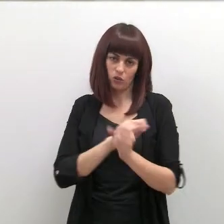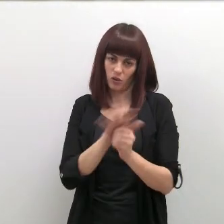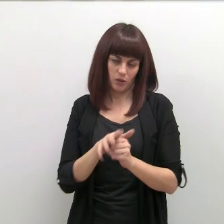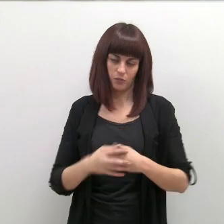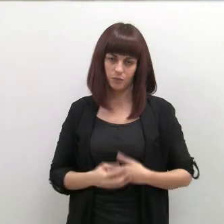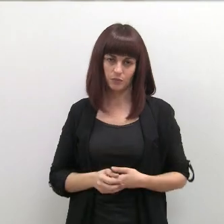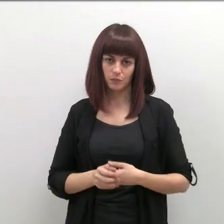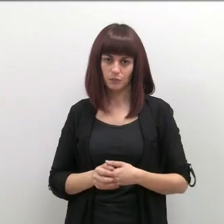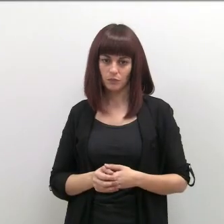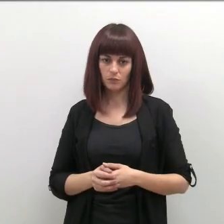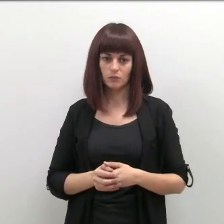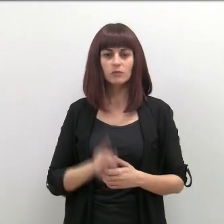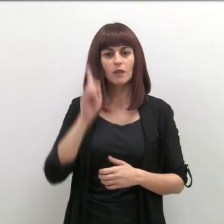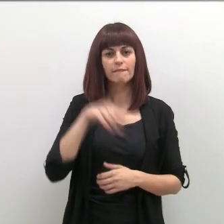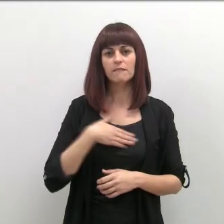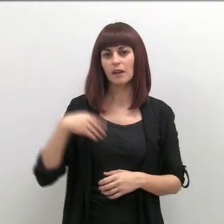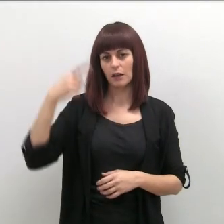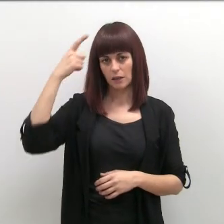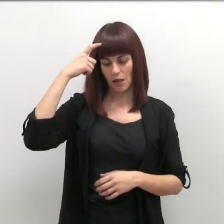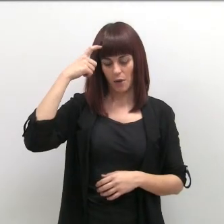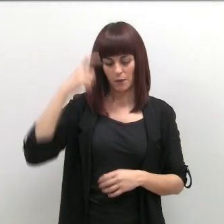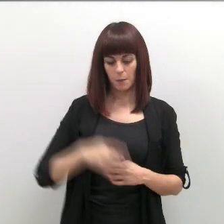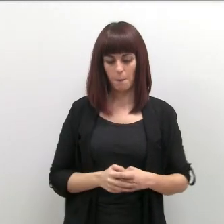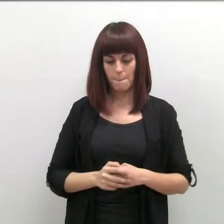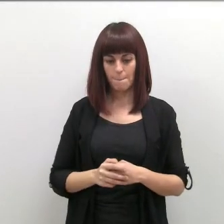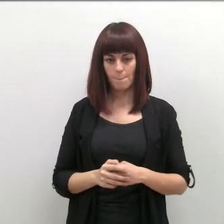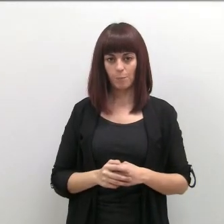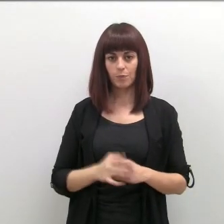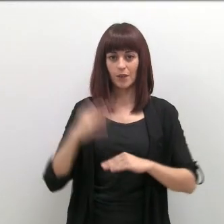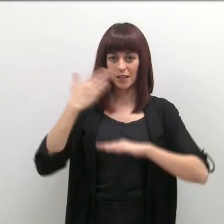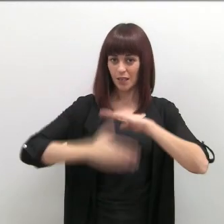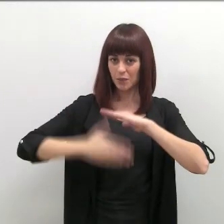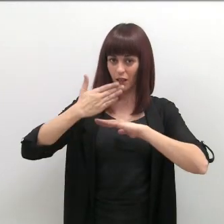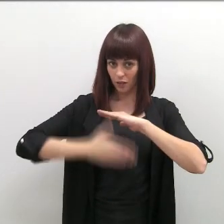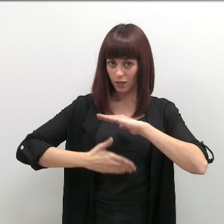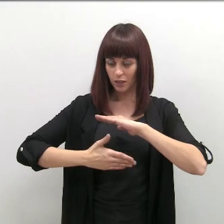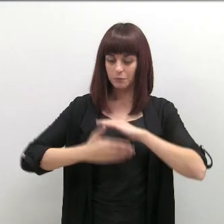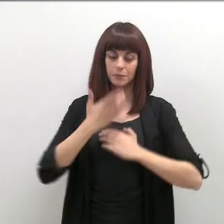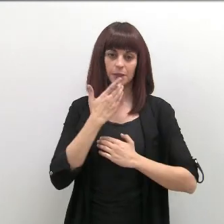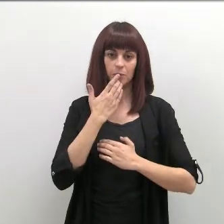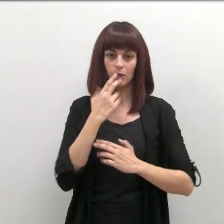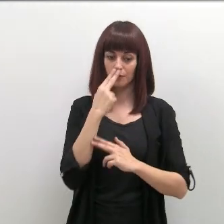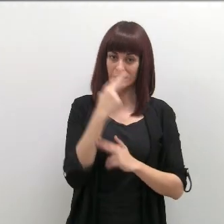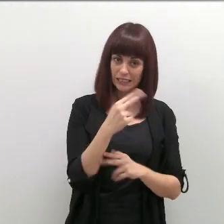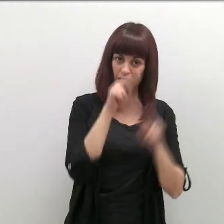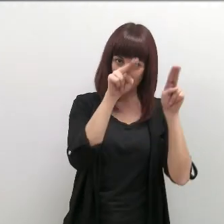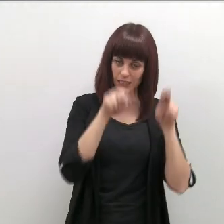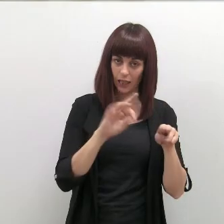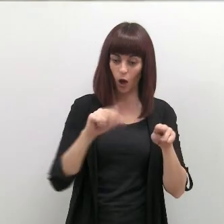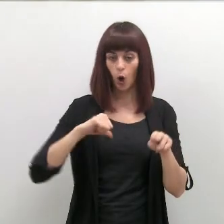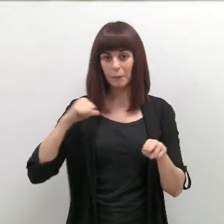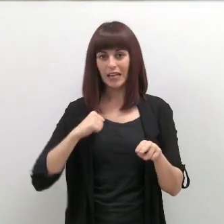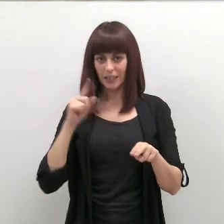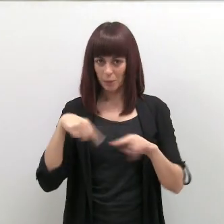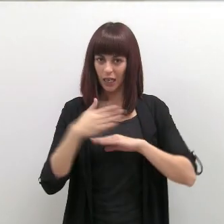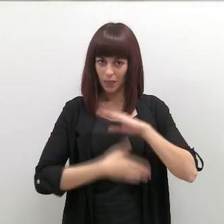COVID-19. También quiere saber si van a continuar las limitaciones normales de visitas a residencias y hospitales. En función